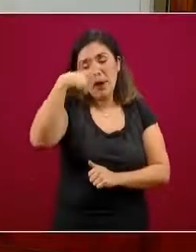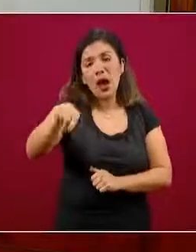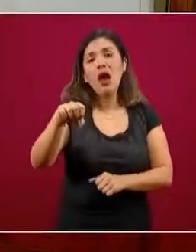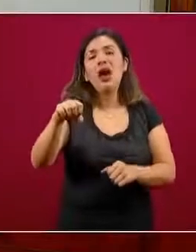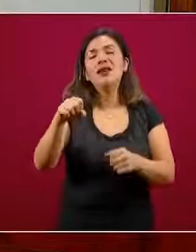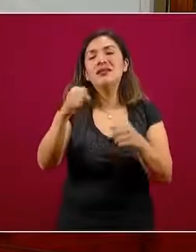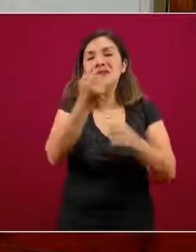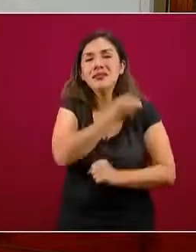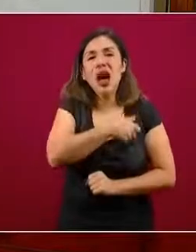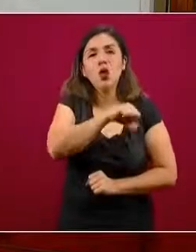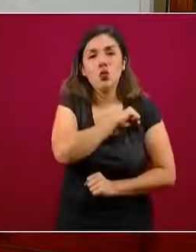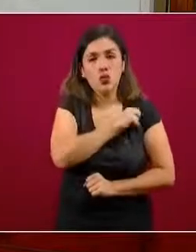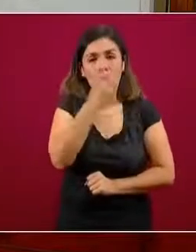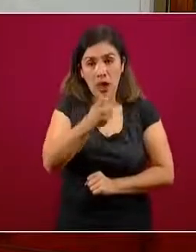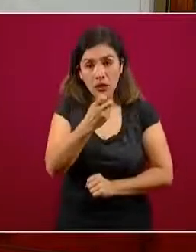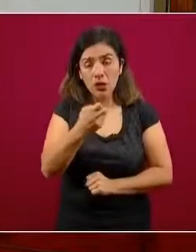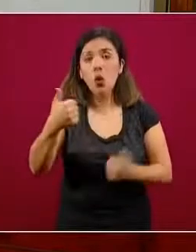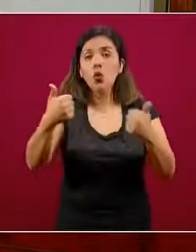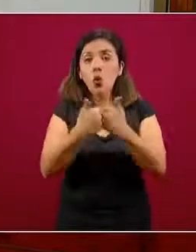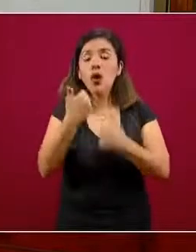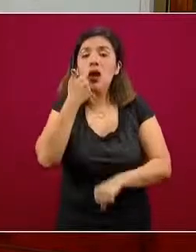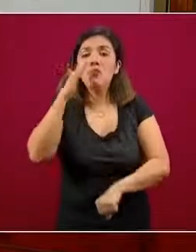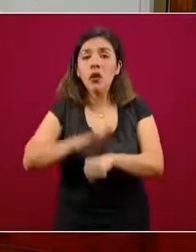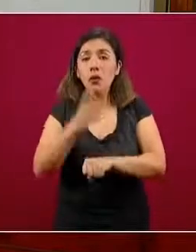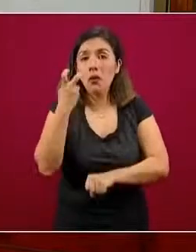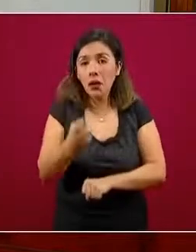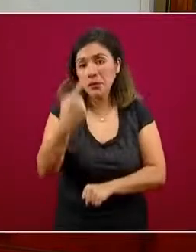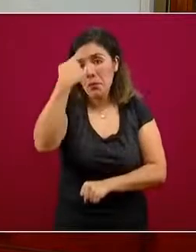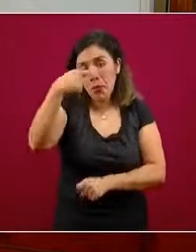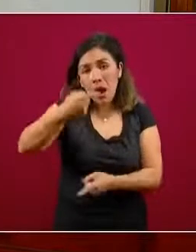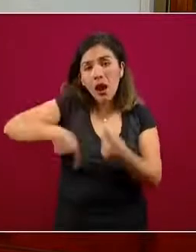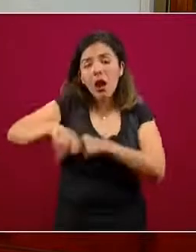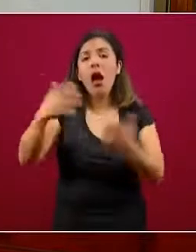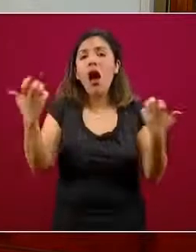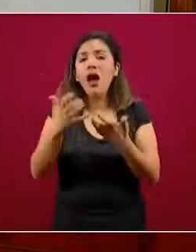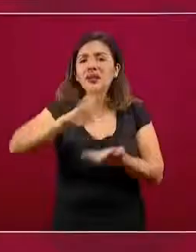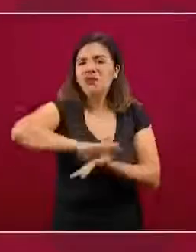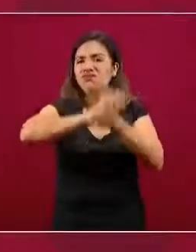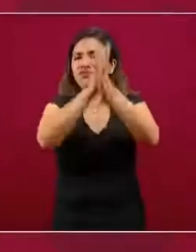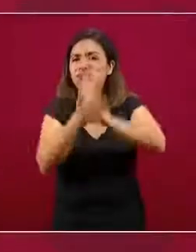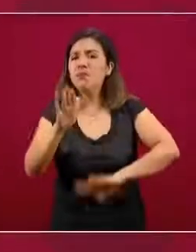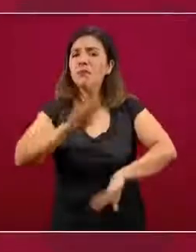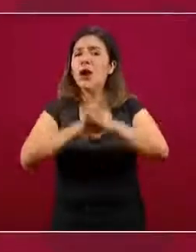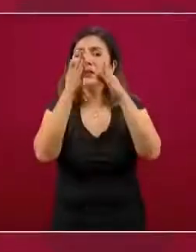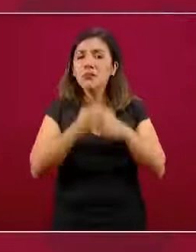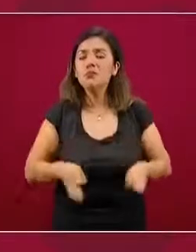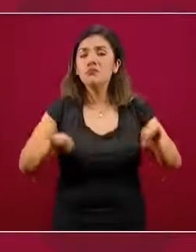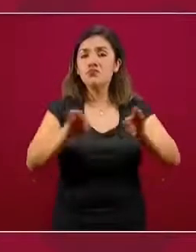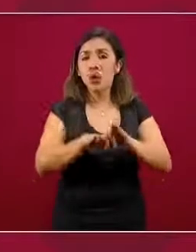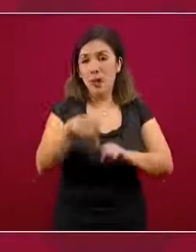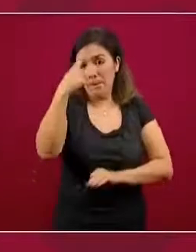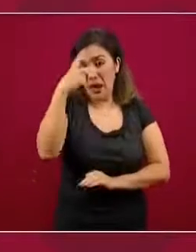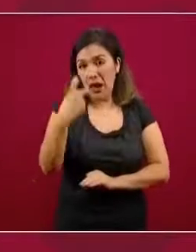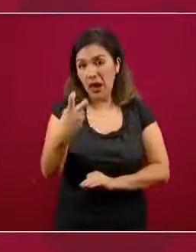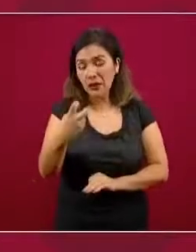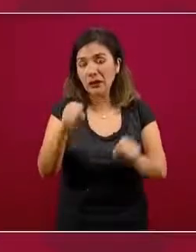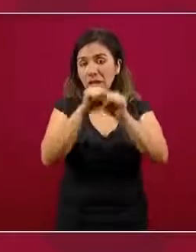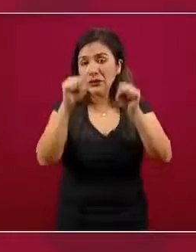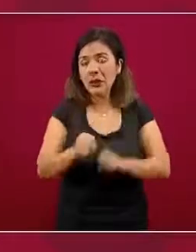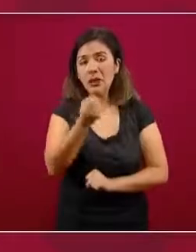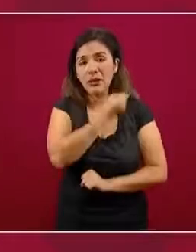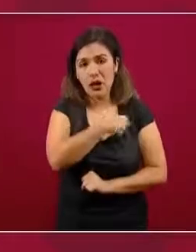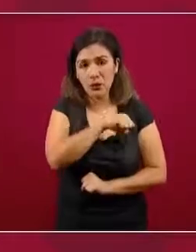Salud en esta administración, en donde estaremos haciendo una transformación muy sustantiva de este sistema de